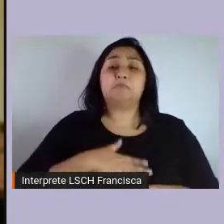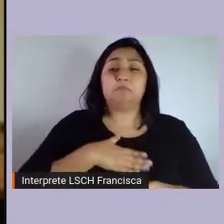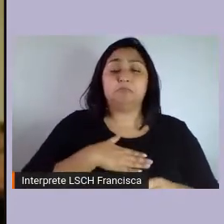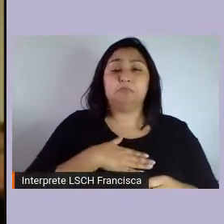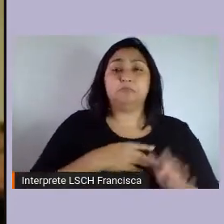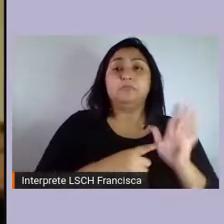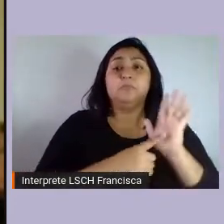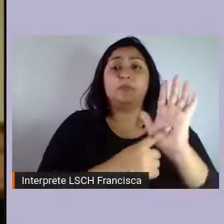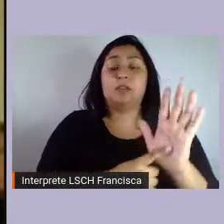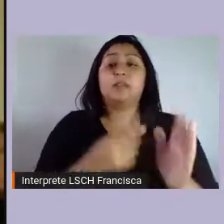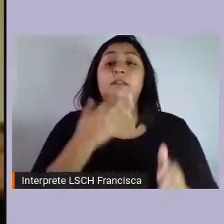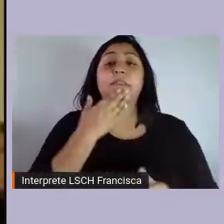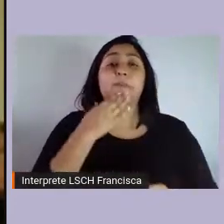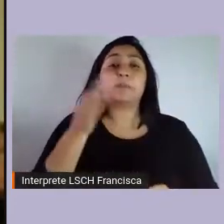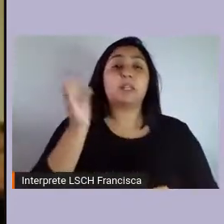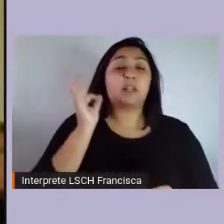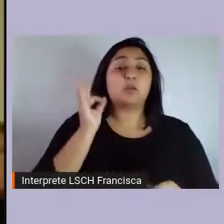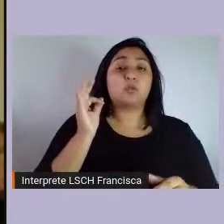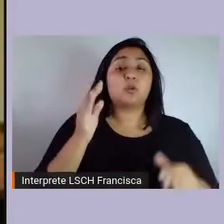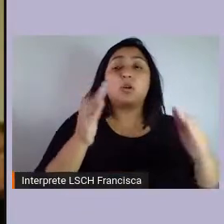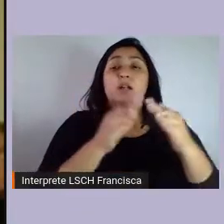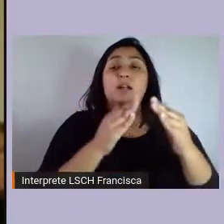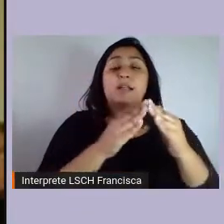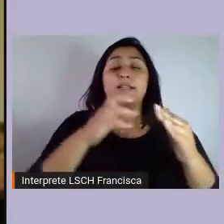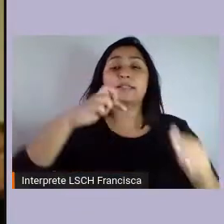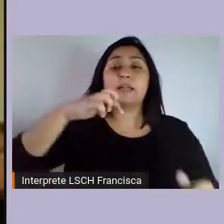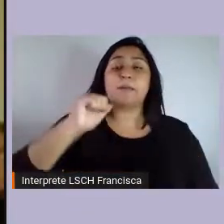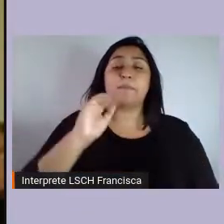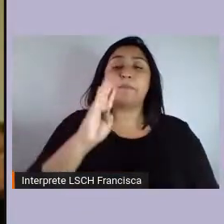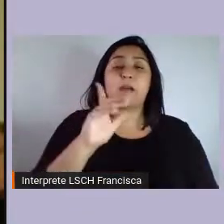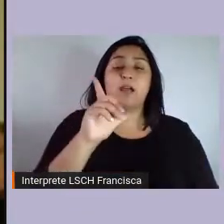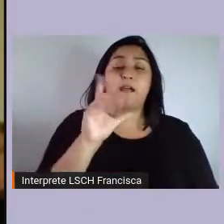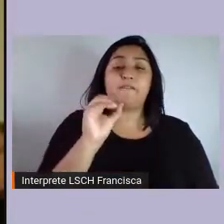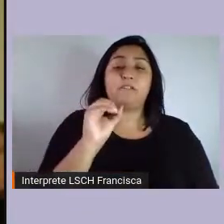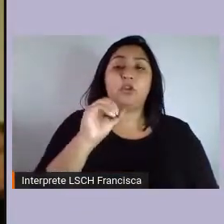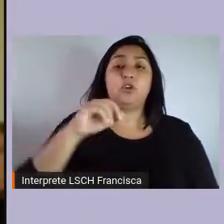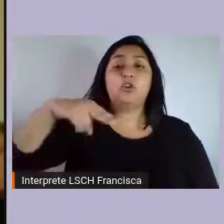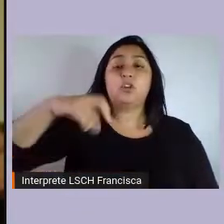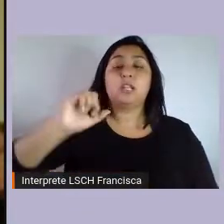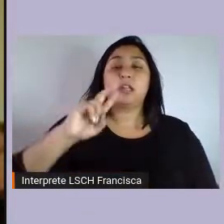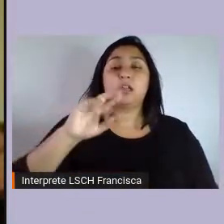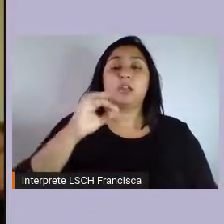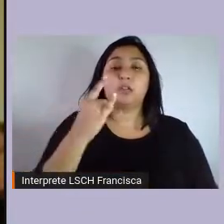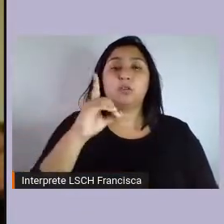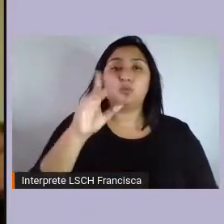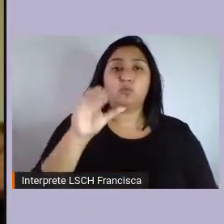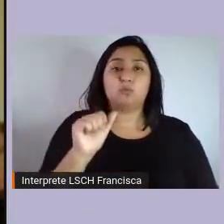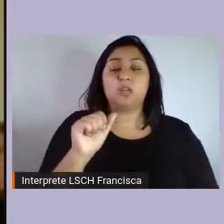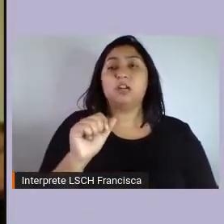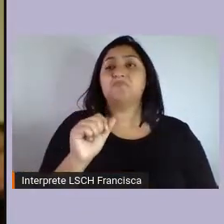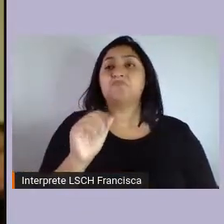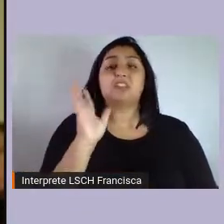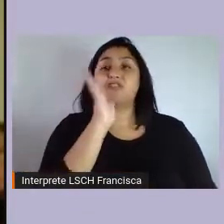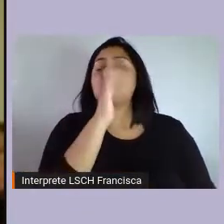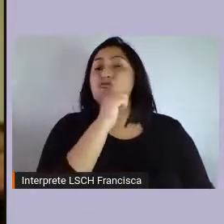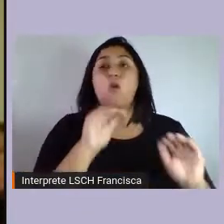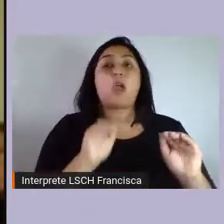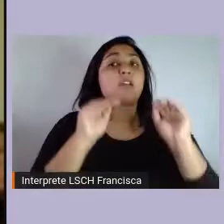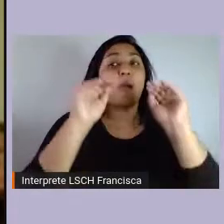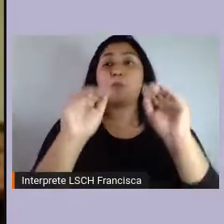Neruda y la Armelita, donde Violeta iba bastante seguido, y no recibe el apoyo que ella